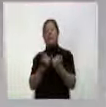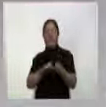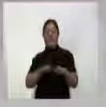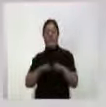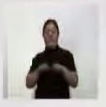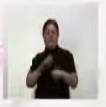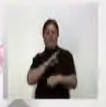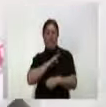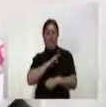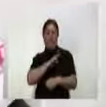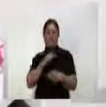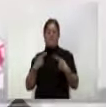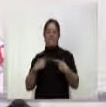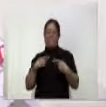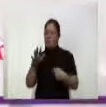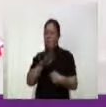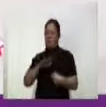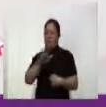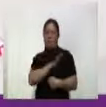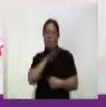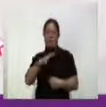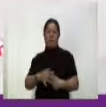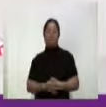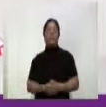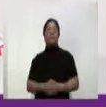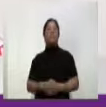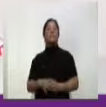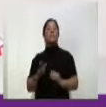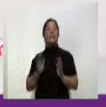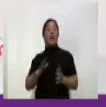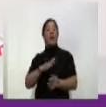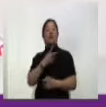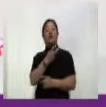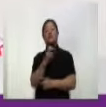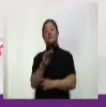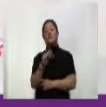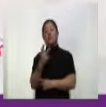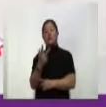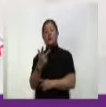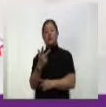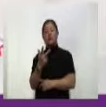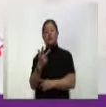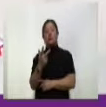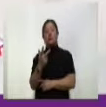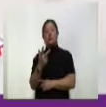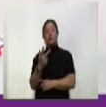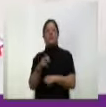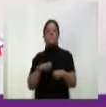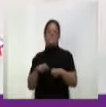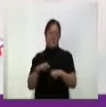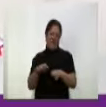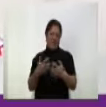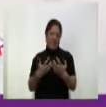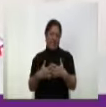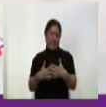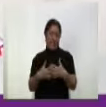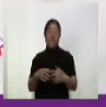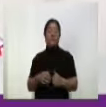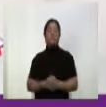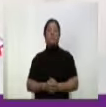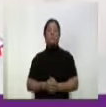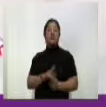en general. Vamos con 298 inmuebles hasta la fecha, ¿verdad? De los